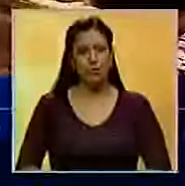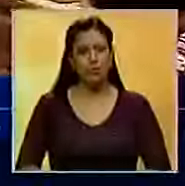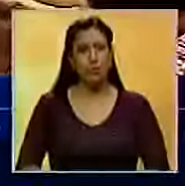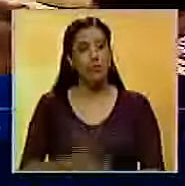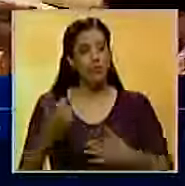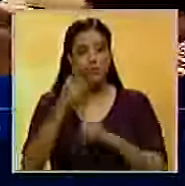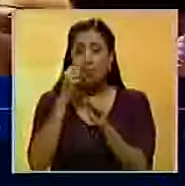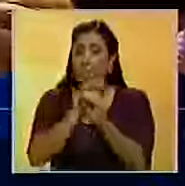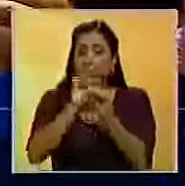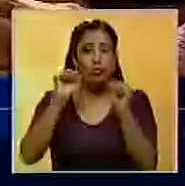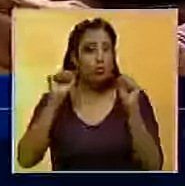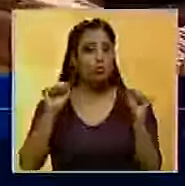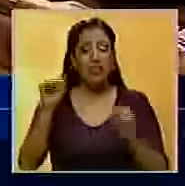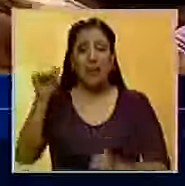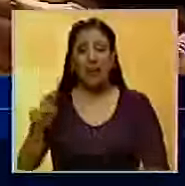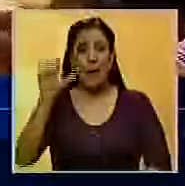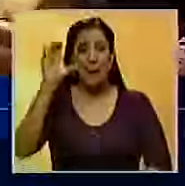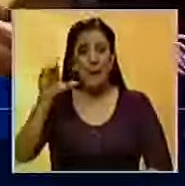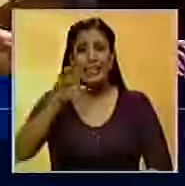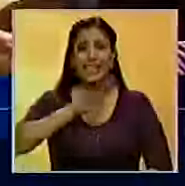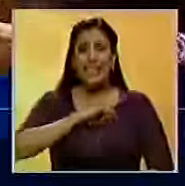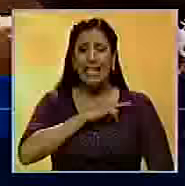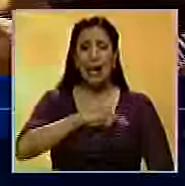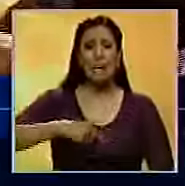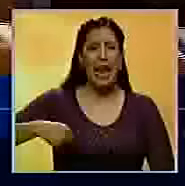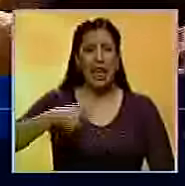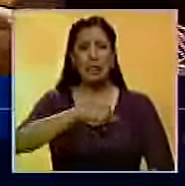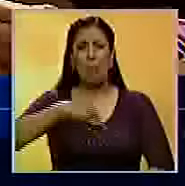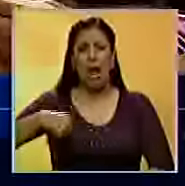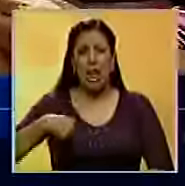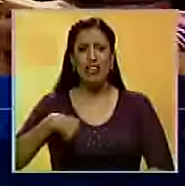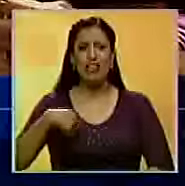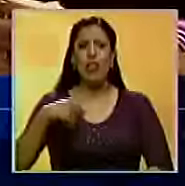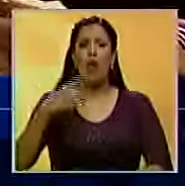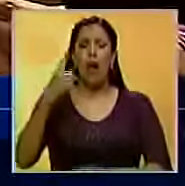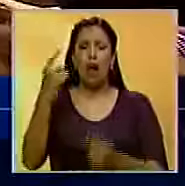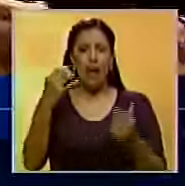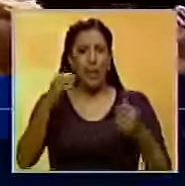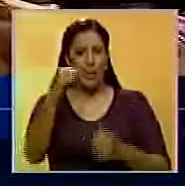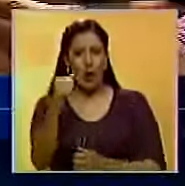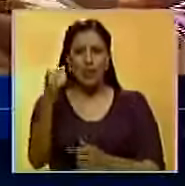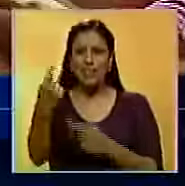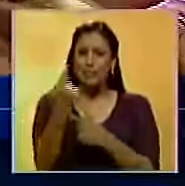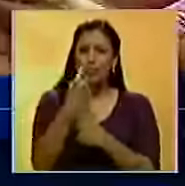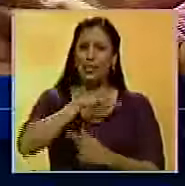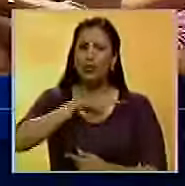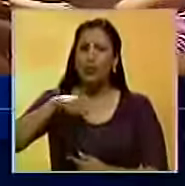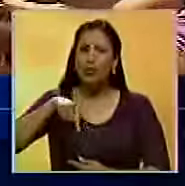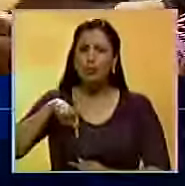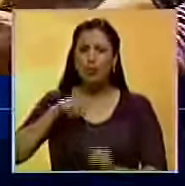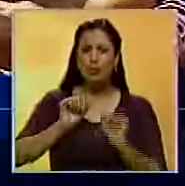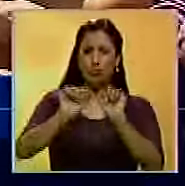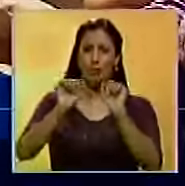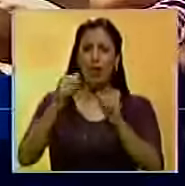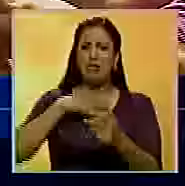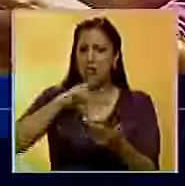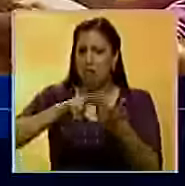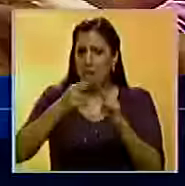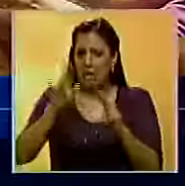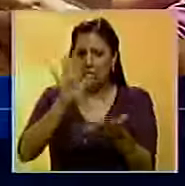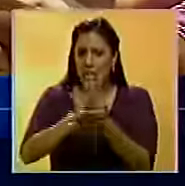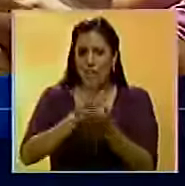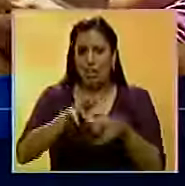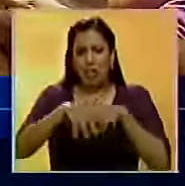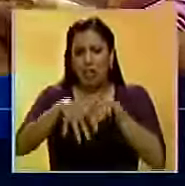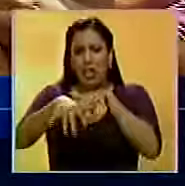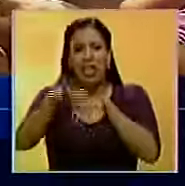Es increíble que en un país que hay tanta inseguridad, el despliegue de la policía sea para contener una marcha pacífica que tiene todo